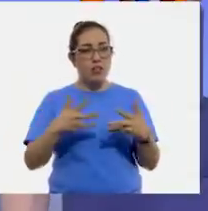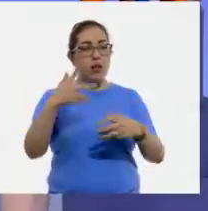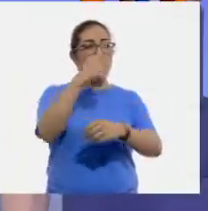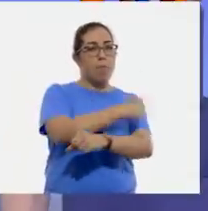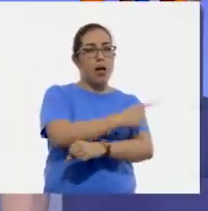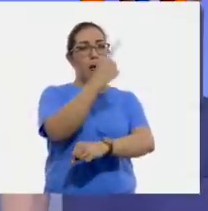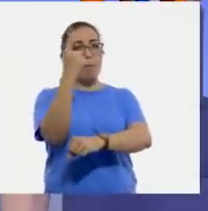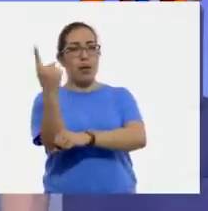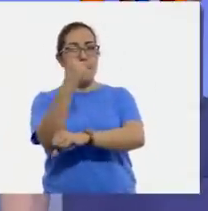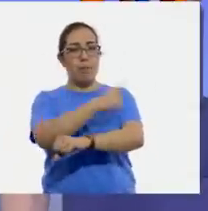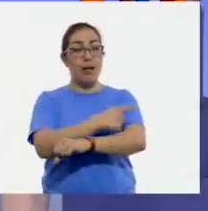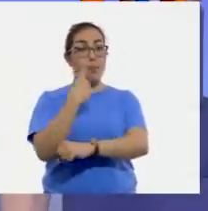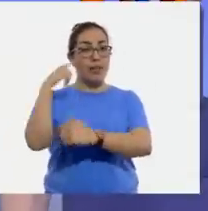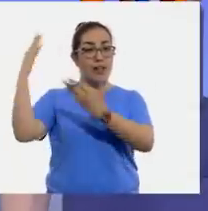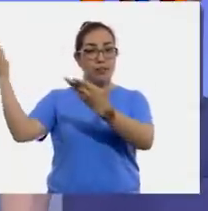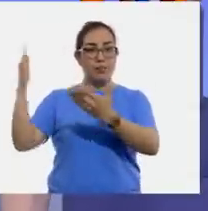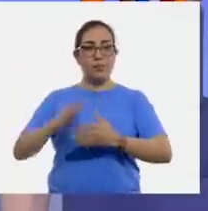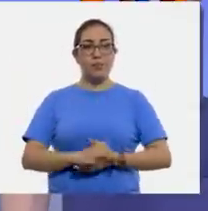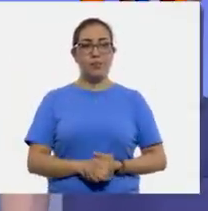ritmo. Observa.